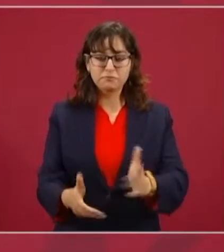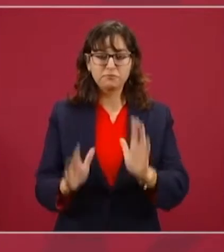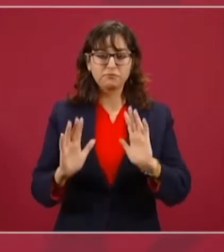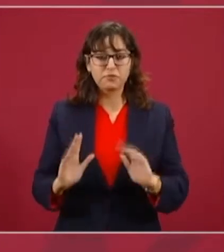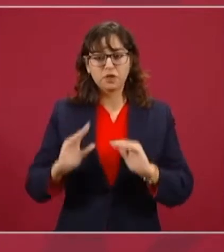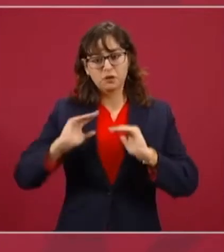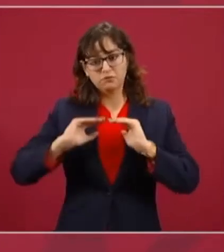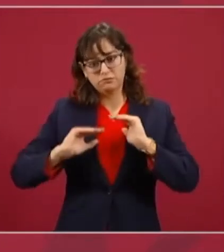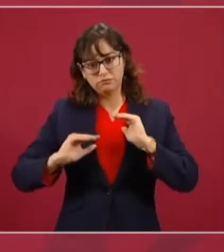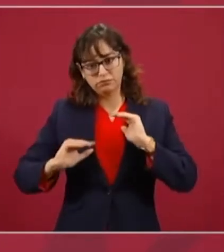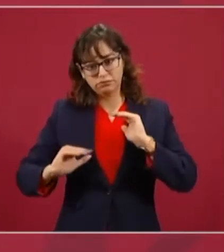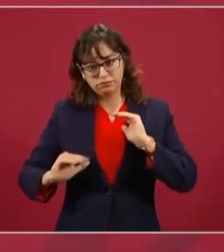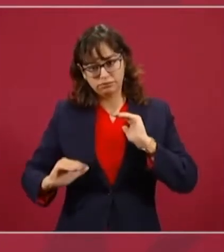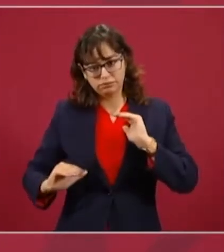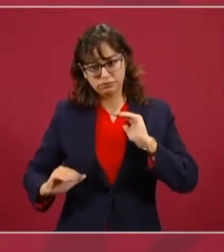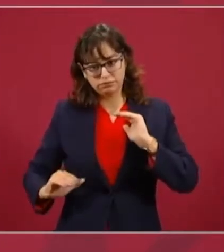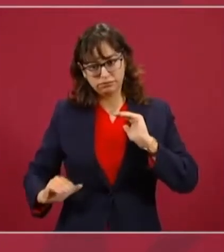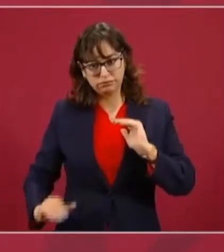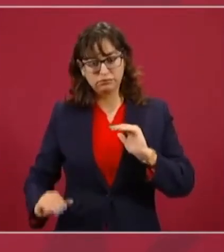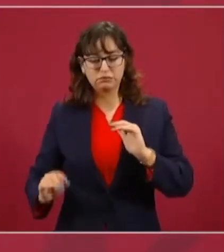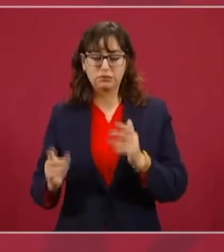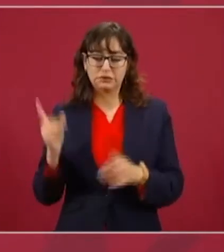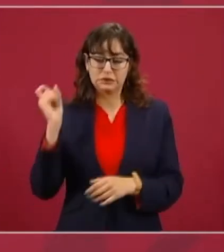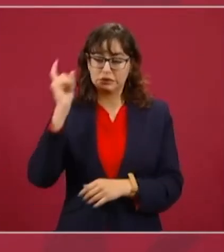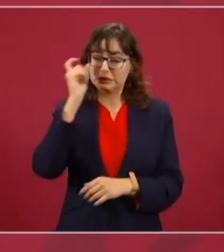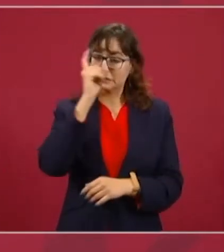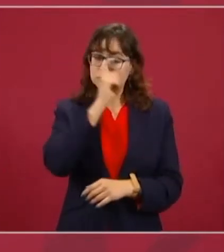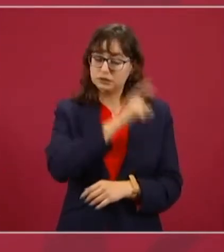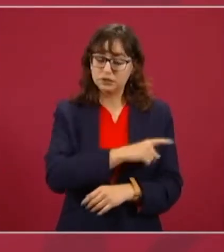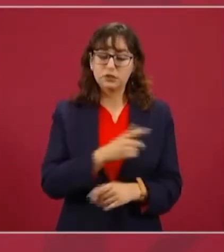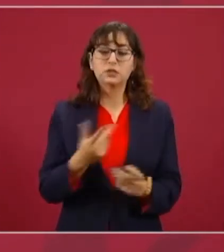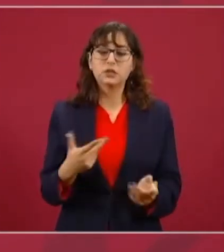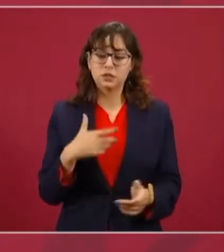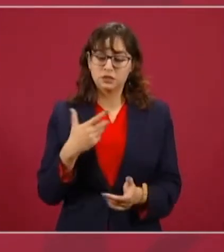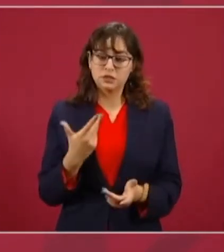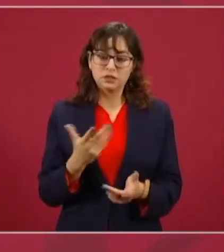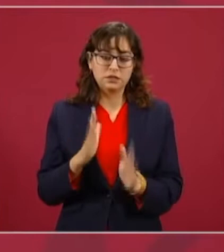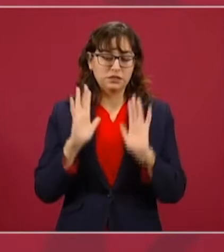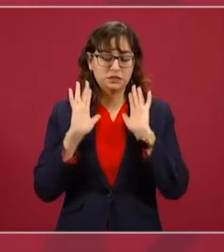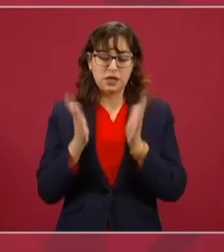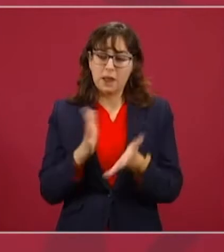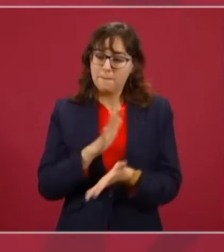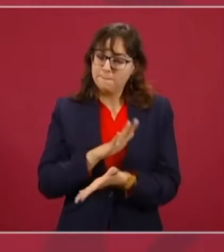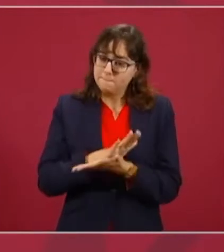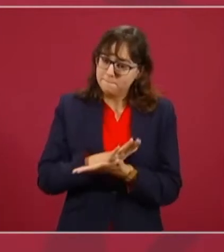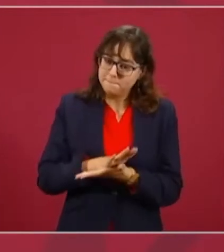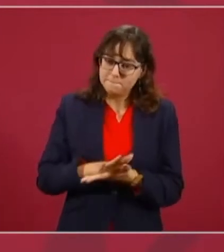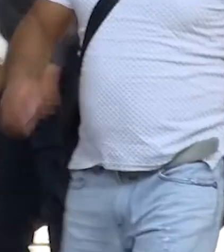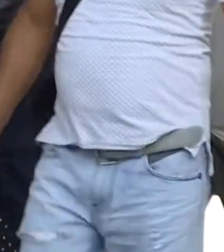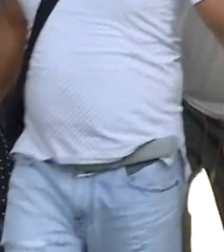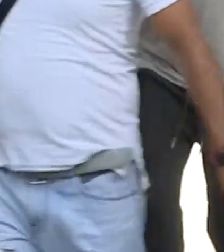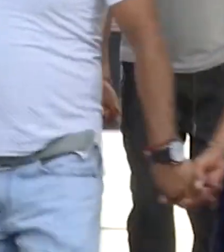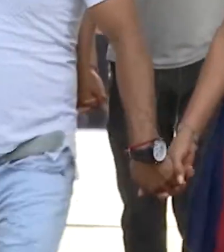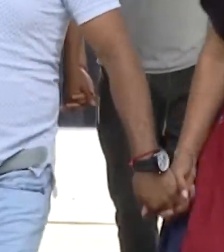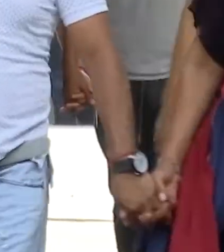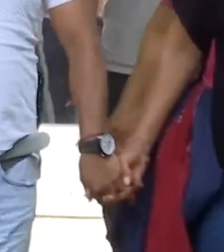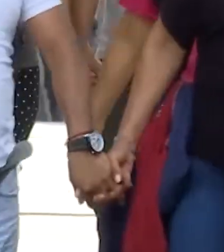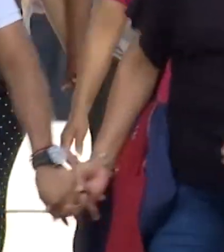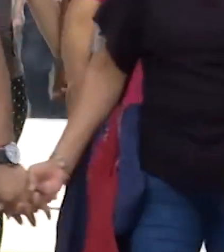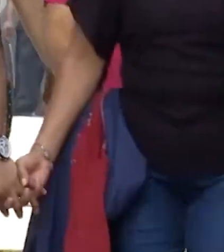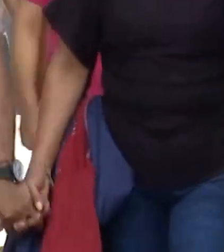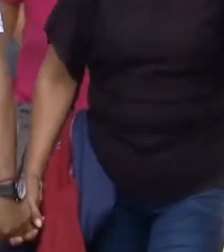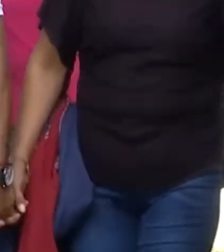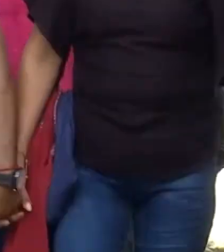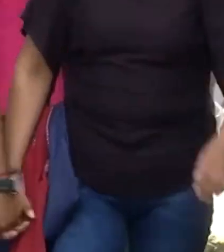salir de esta situación tan difícil, que se acabe esta pesadilla. En la mayoría